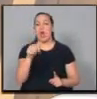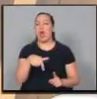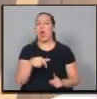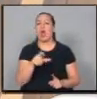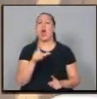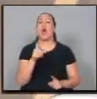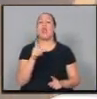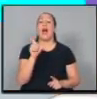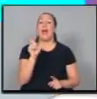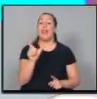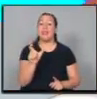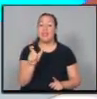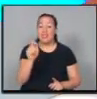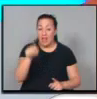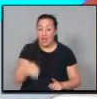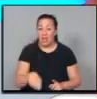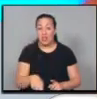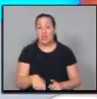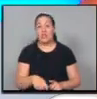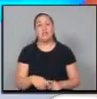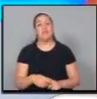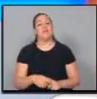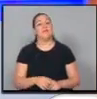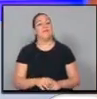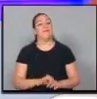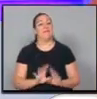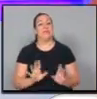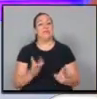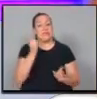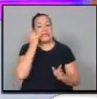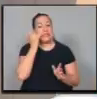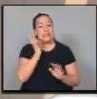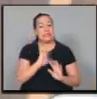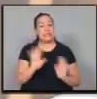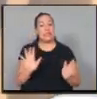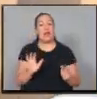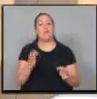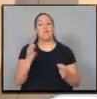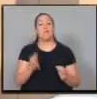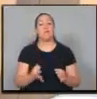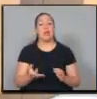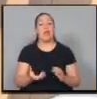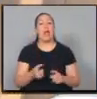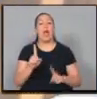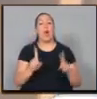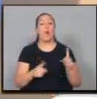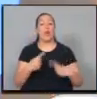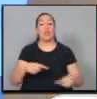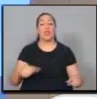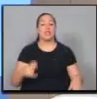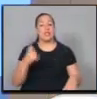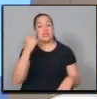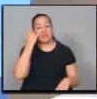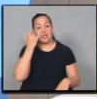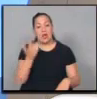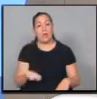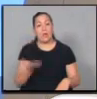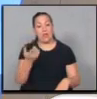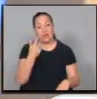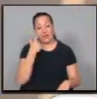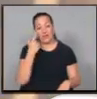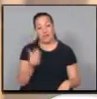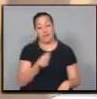tarjeta... ¿Y ahora? Ya está. Y bueno, llegamos tarde. Se está aplicando aumentó. Días antes, ¿no? Hay cosas que ya aumentan. Y el comerciante dice,